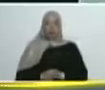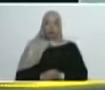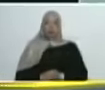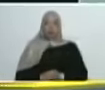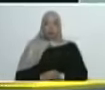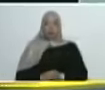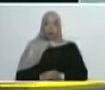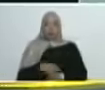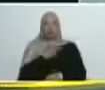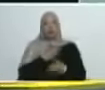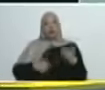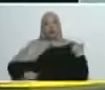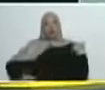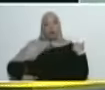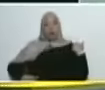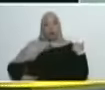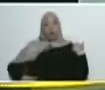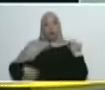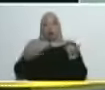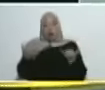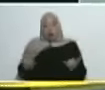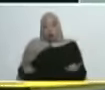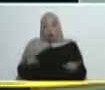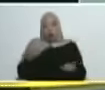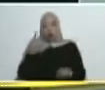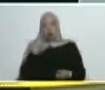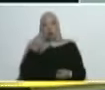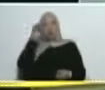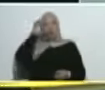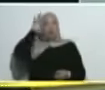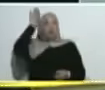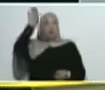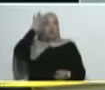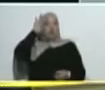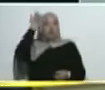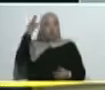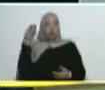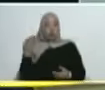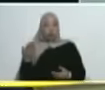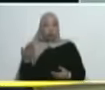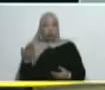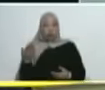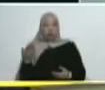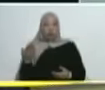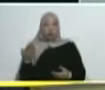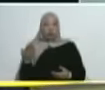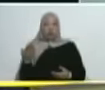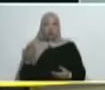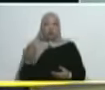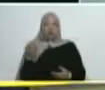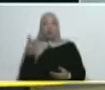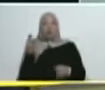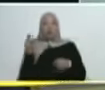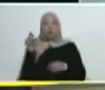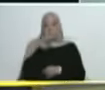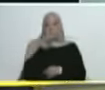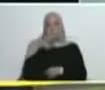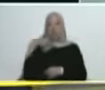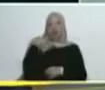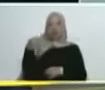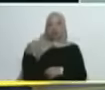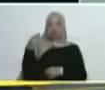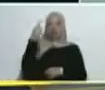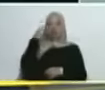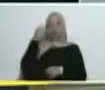El presente inmediato. Dos, el futuro medio. Debemos siempre concatenar nuestras agendas de